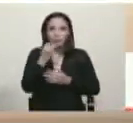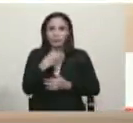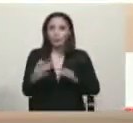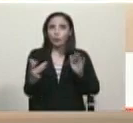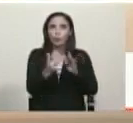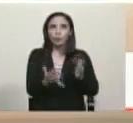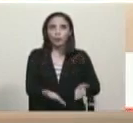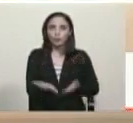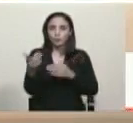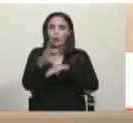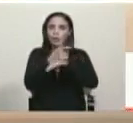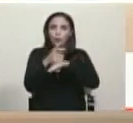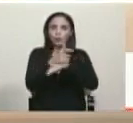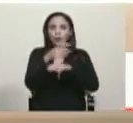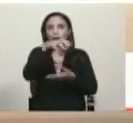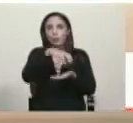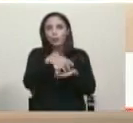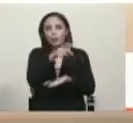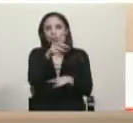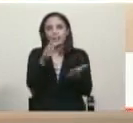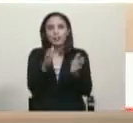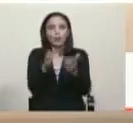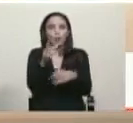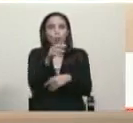Adelante, gobernador Edwin Rojas.